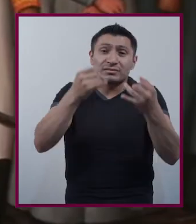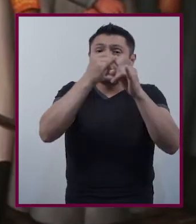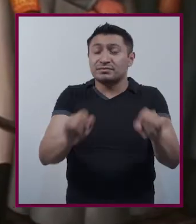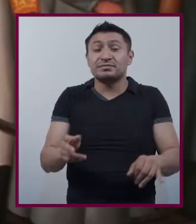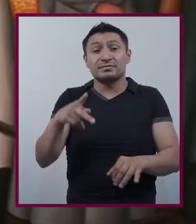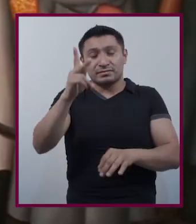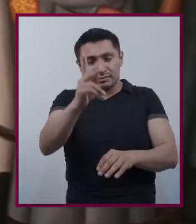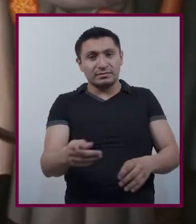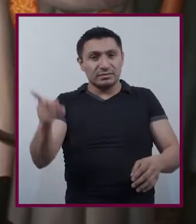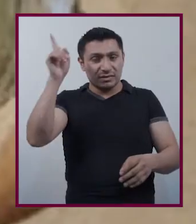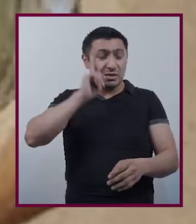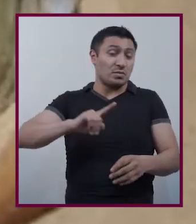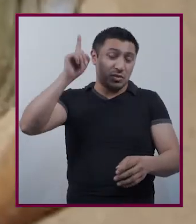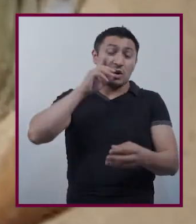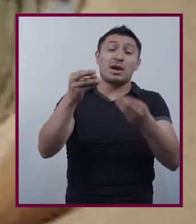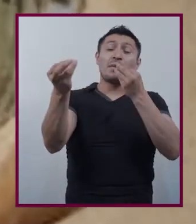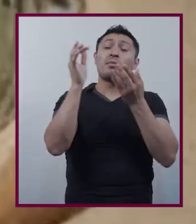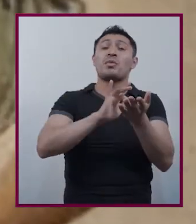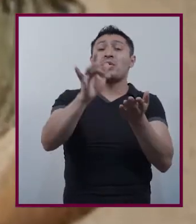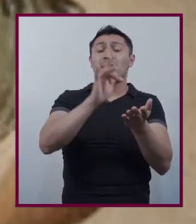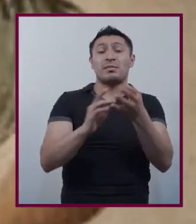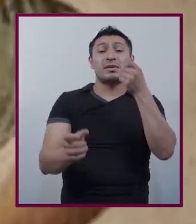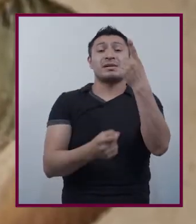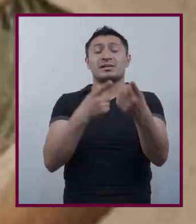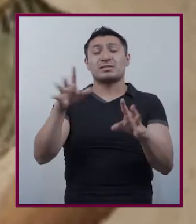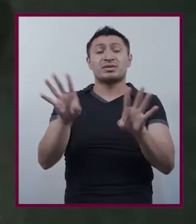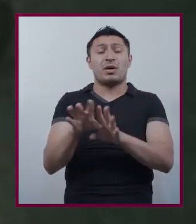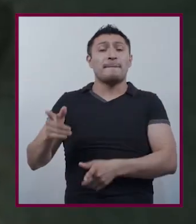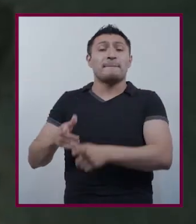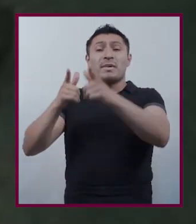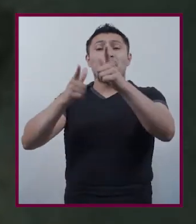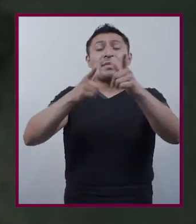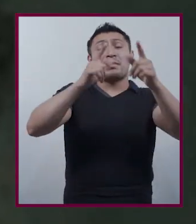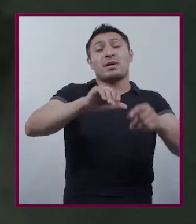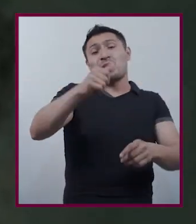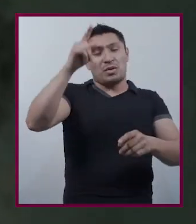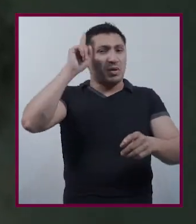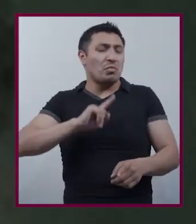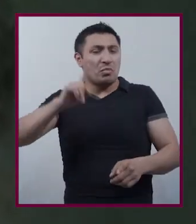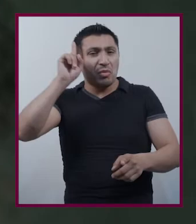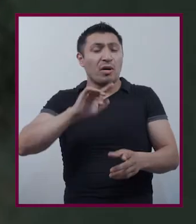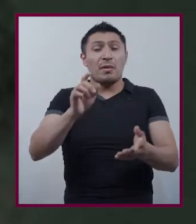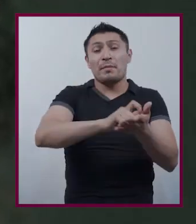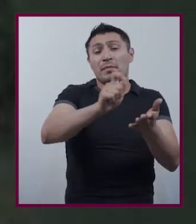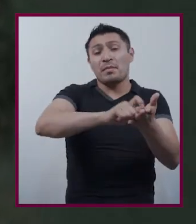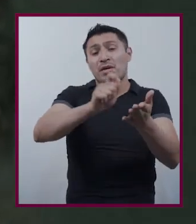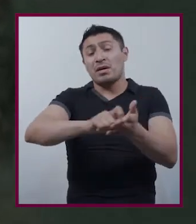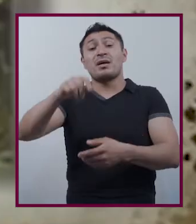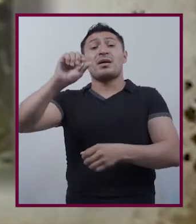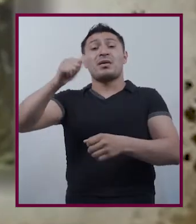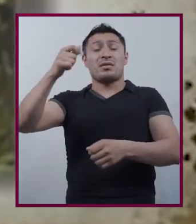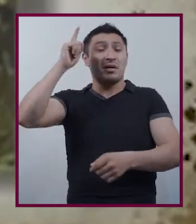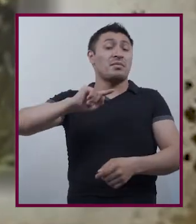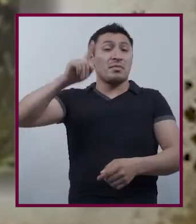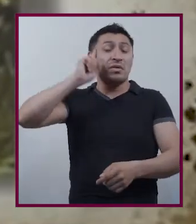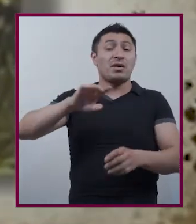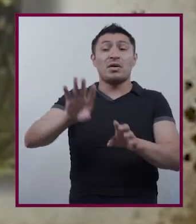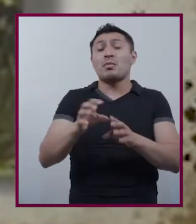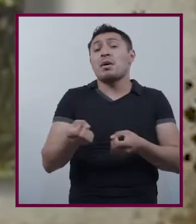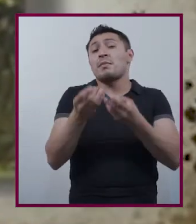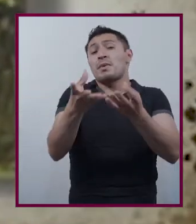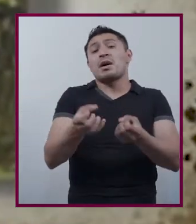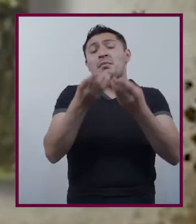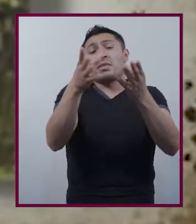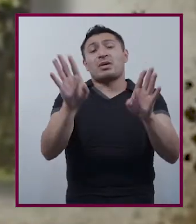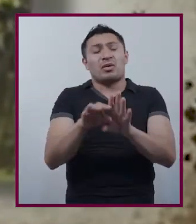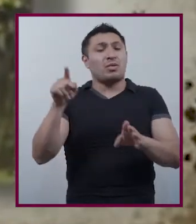independencia participaron mujeres, algunas en el campo de batalla, otras a través de sus plumas y otras más proveyendo recursos, como